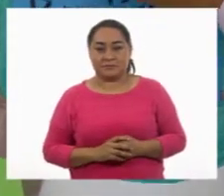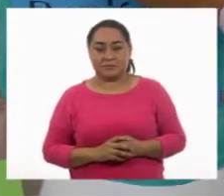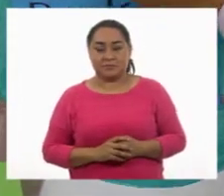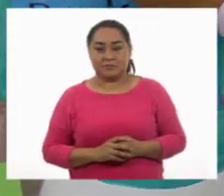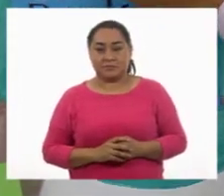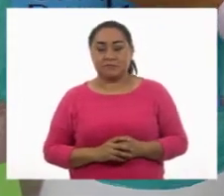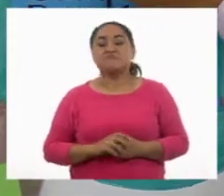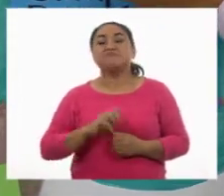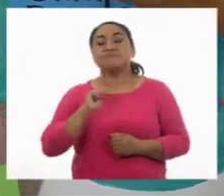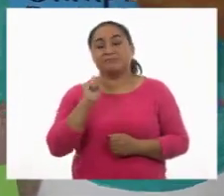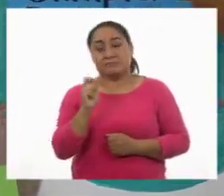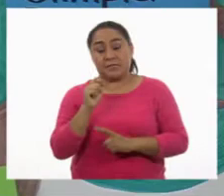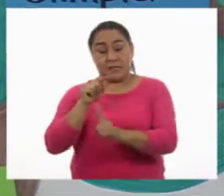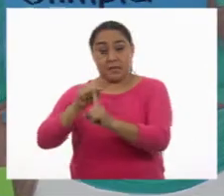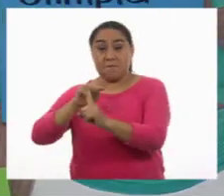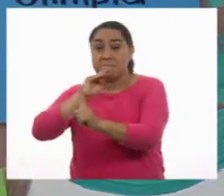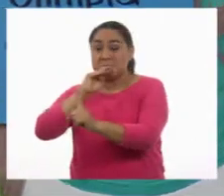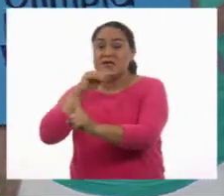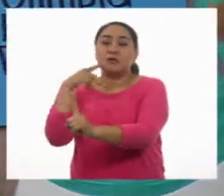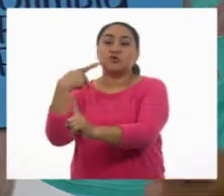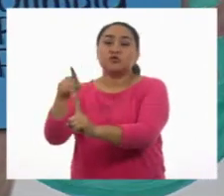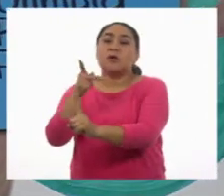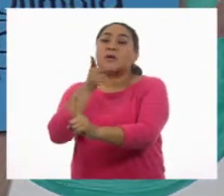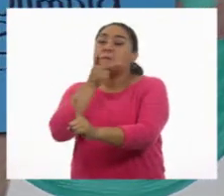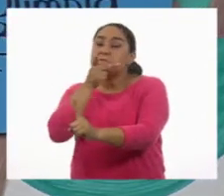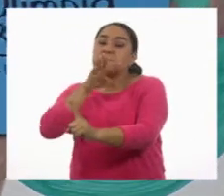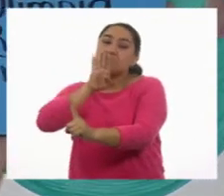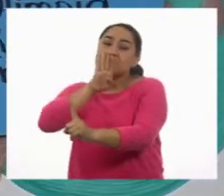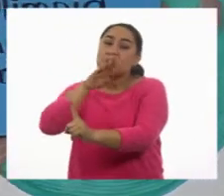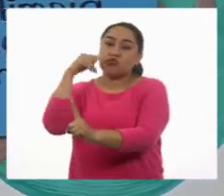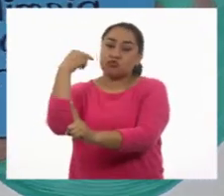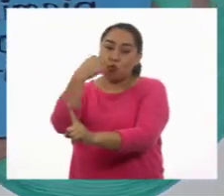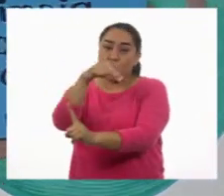Y abuelo paterno.